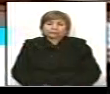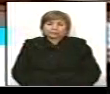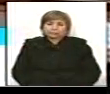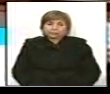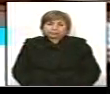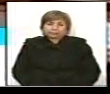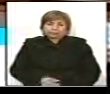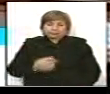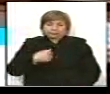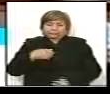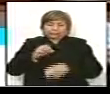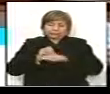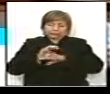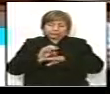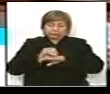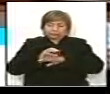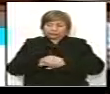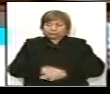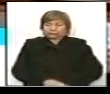yo les recomiendo,